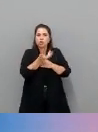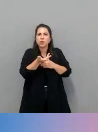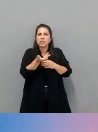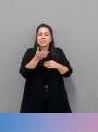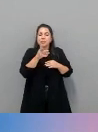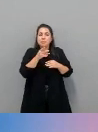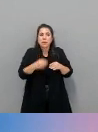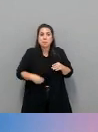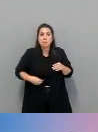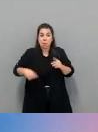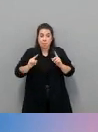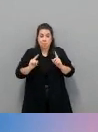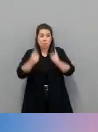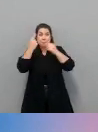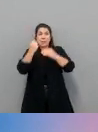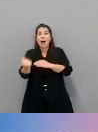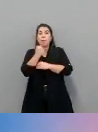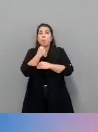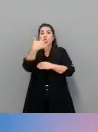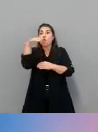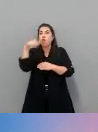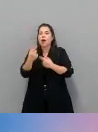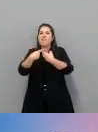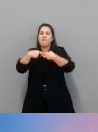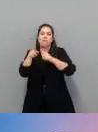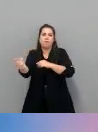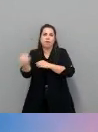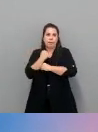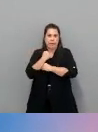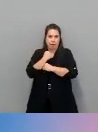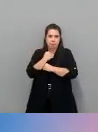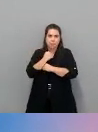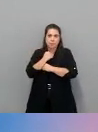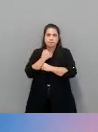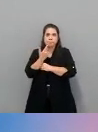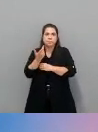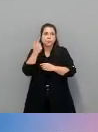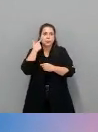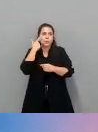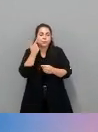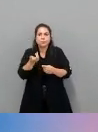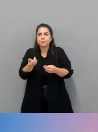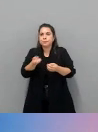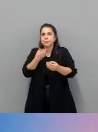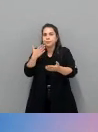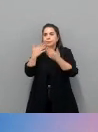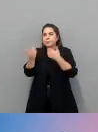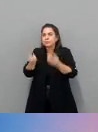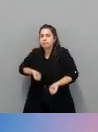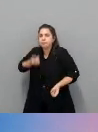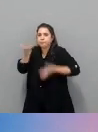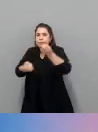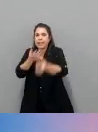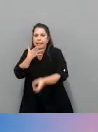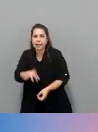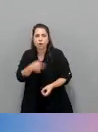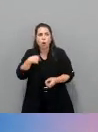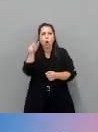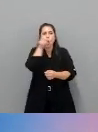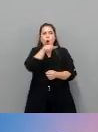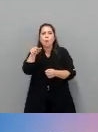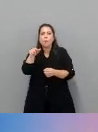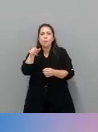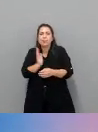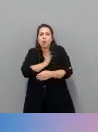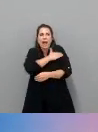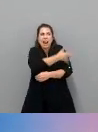suele ser la familia, con quien nos apoyamos, con quien lo hablamos, las personas que nos rodean en el